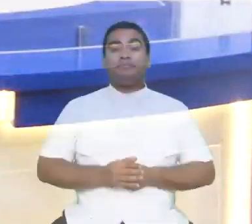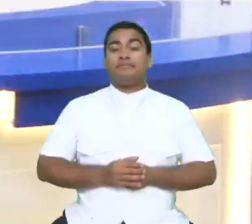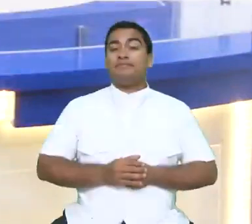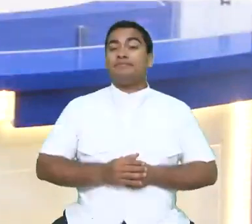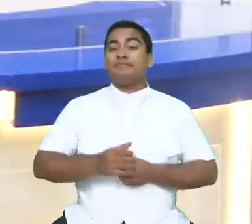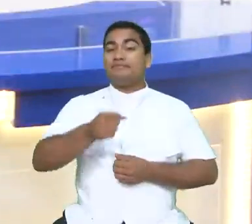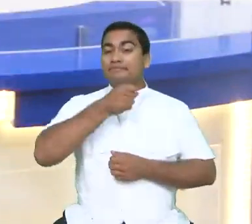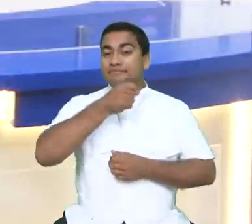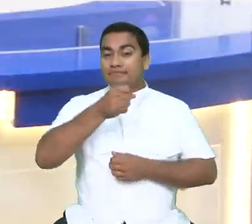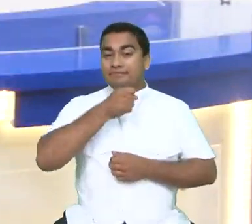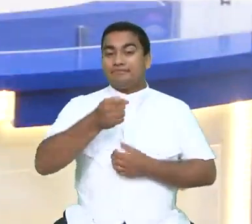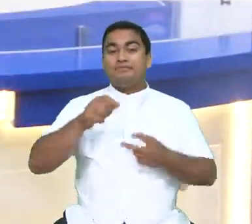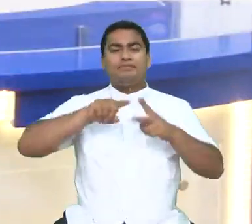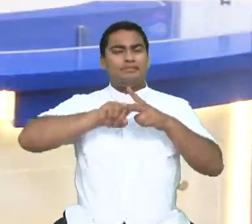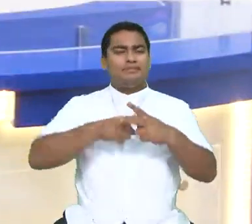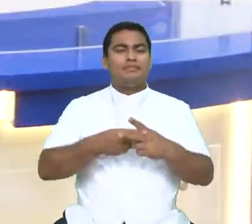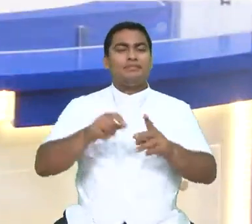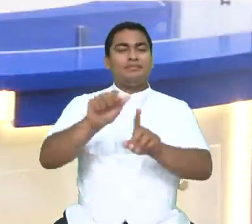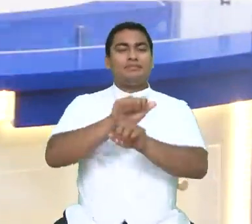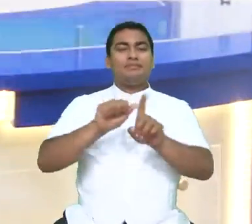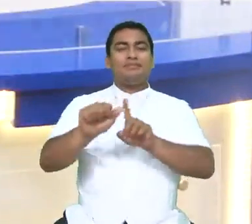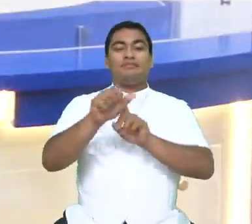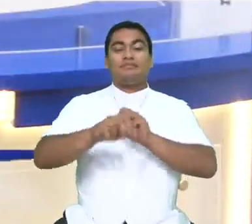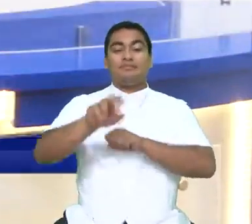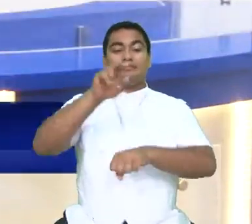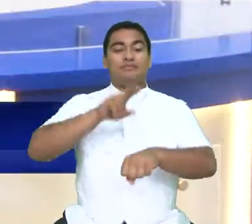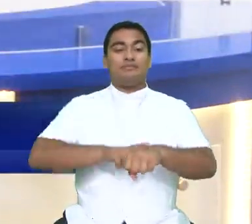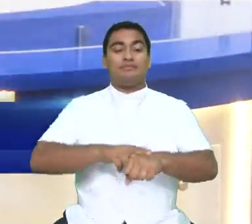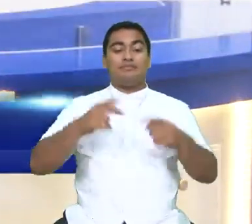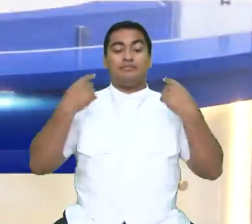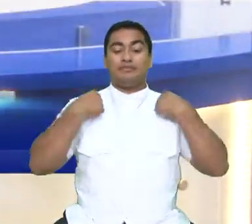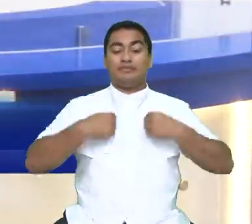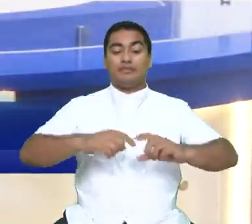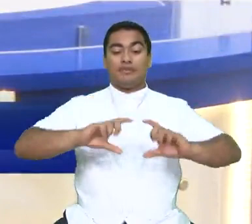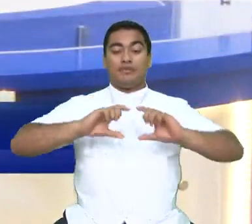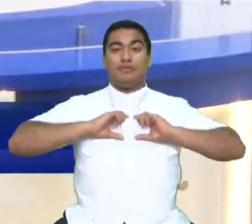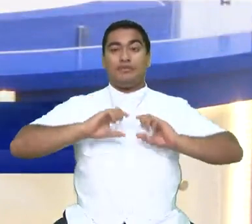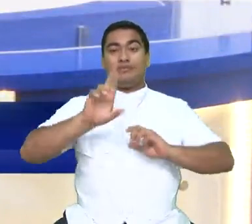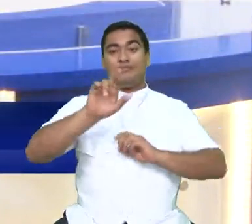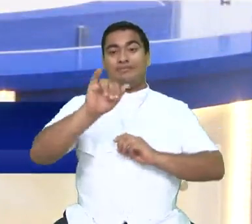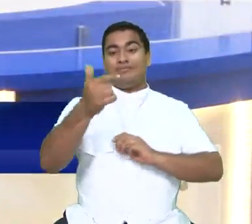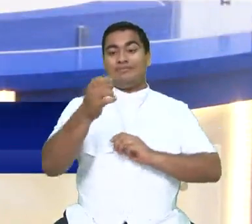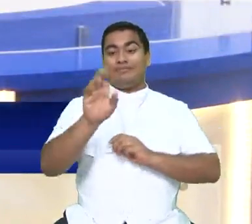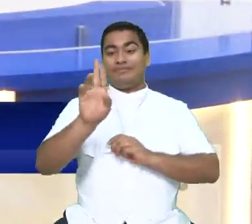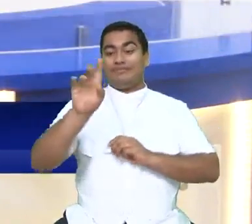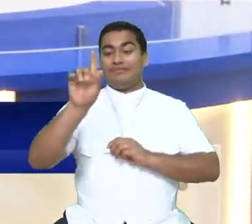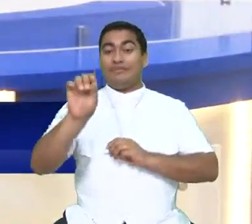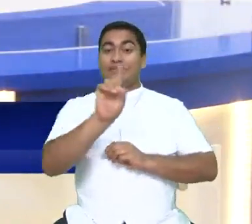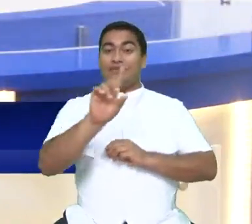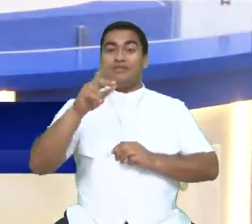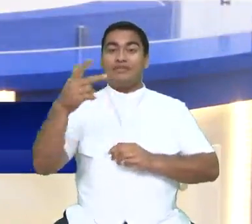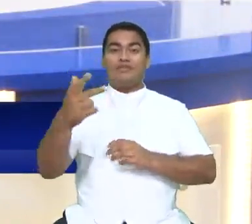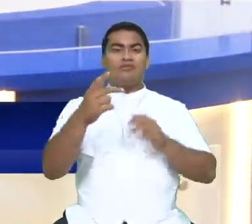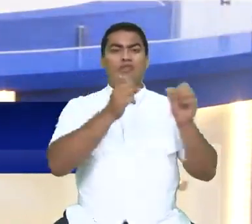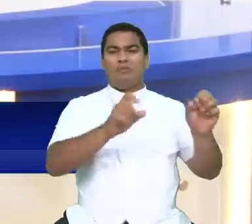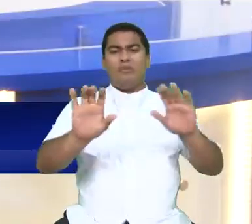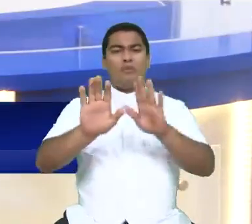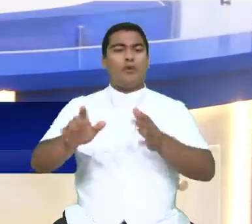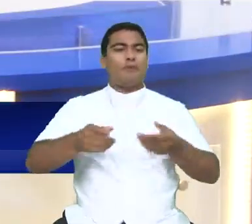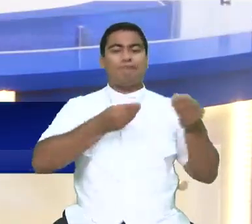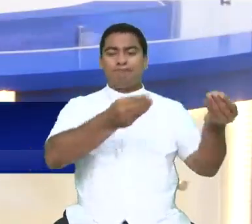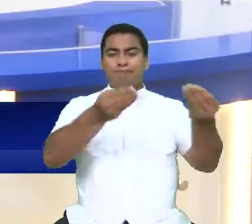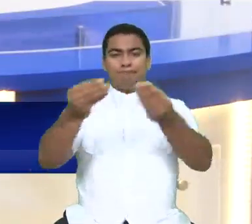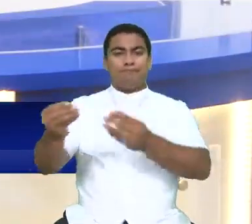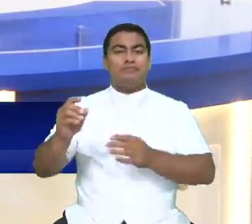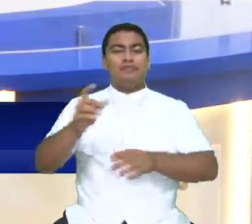Empezamos con las noticias. La Asamblea Nacional entregó la orden Rigoberto Cabezas a 18 destacados periodistas durante la sesión